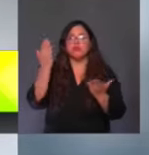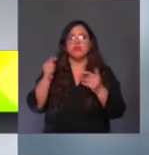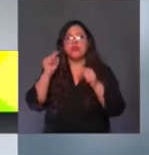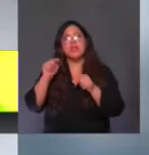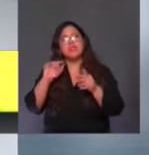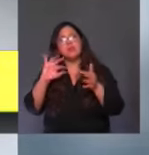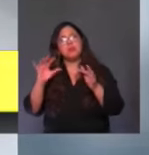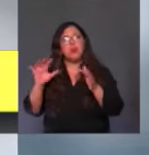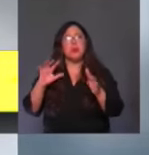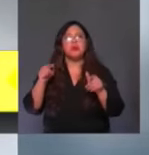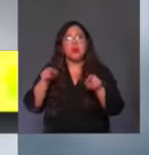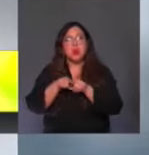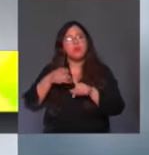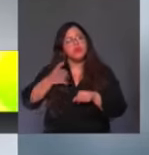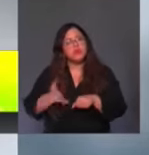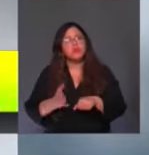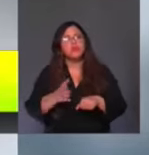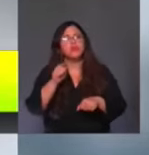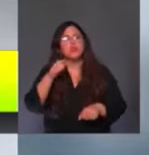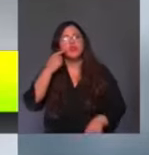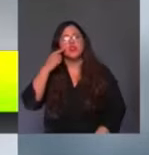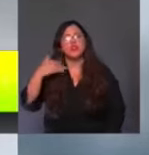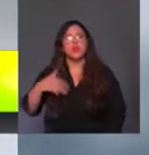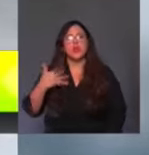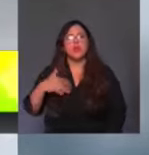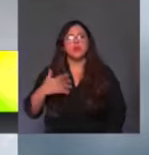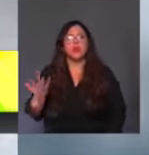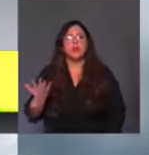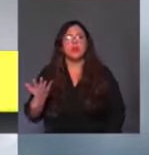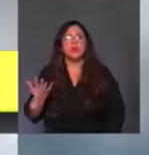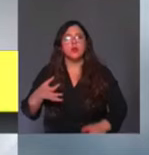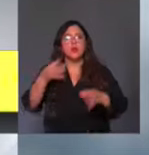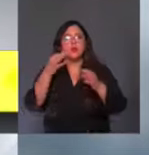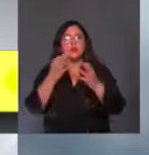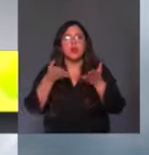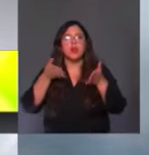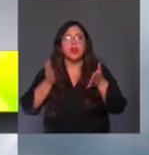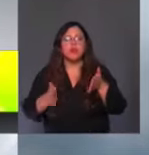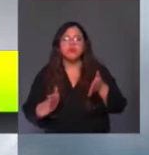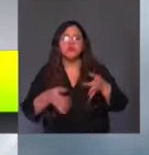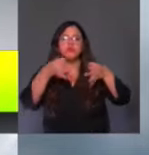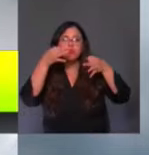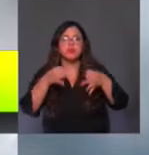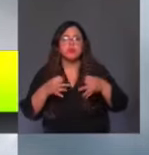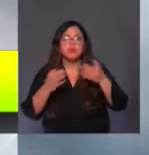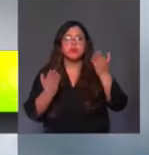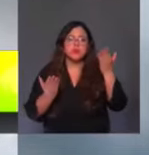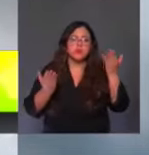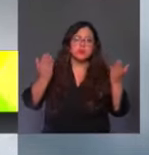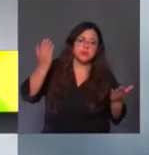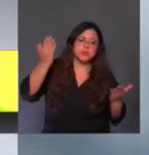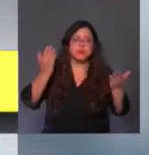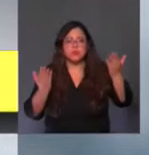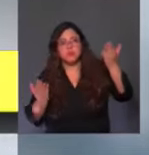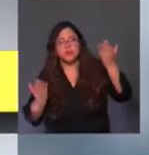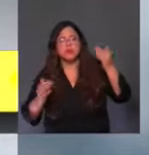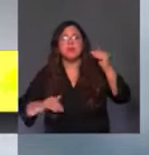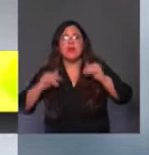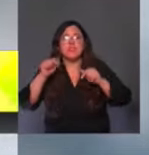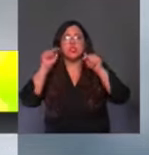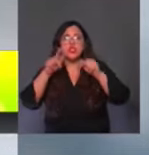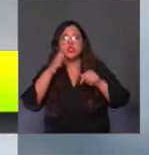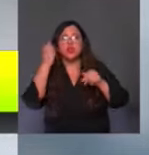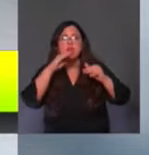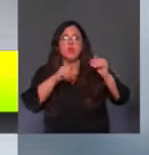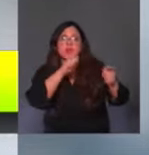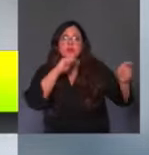tendencia que se ha mantenido, ¿va? Eso es lo importante, que se empieza a mantener y a consolidar una tendencia. Esto muchas veces con esta cantidad de votos se da vuelta,